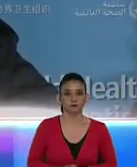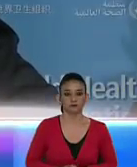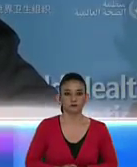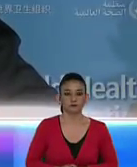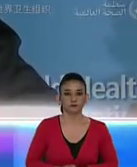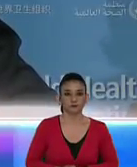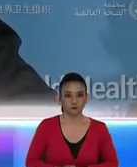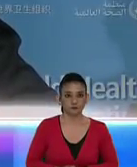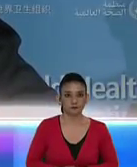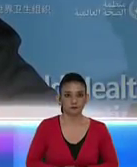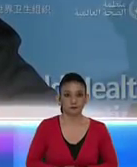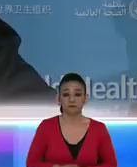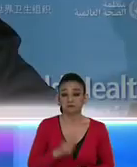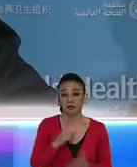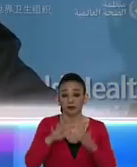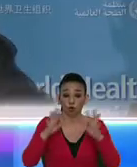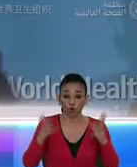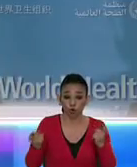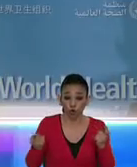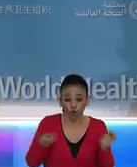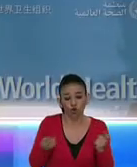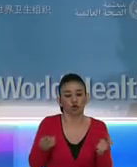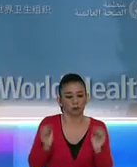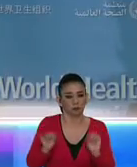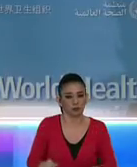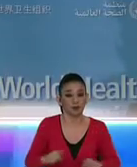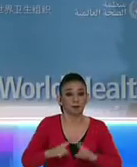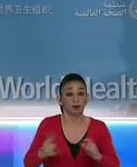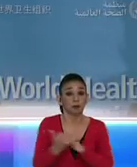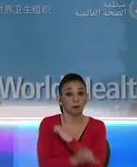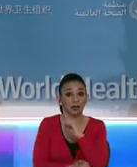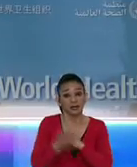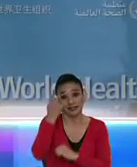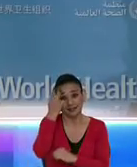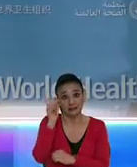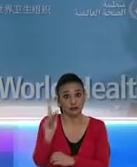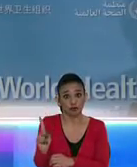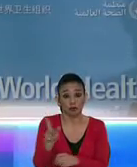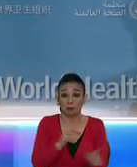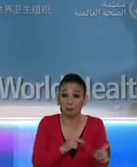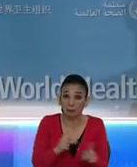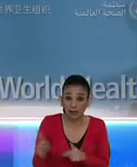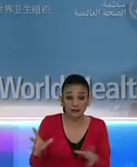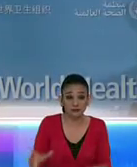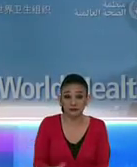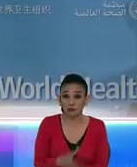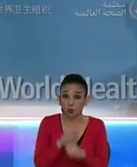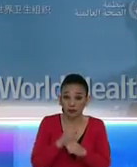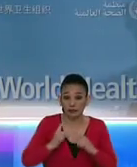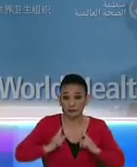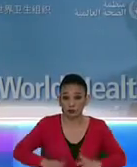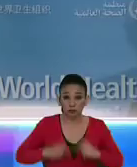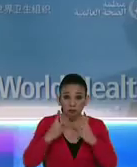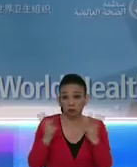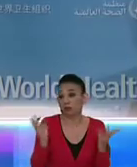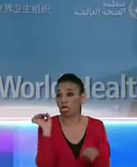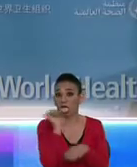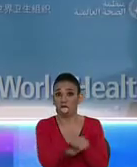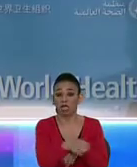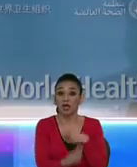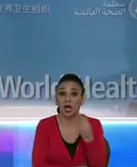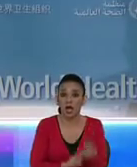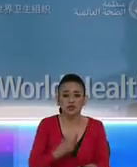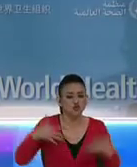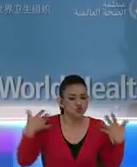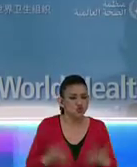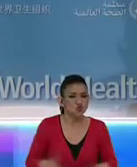Esta es una pandemia controlable, pero aquellos países que decidan abandonar las medidas fundamentales de salud pública podrían encontrarse con un problema